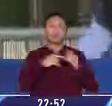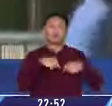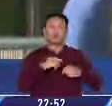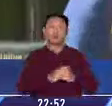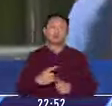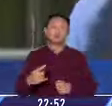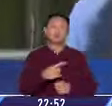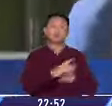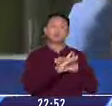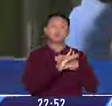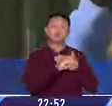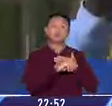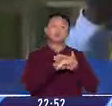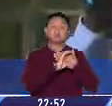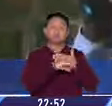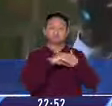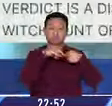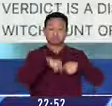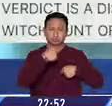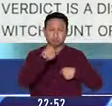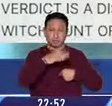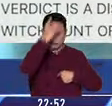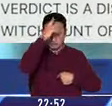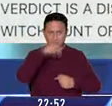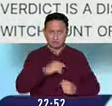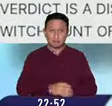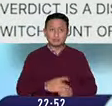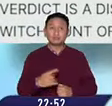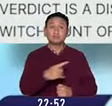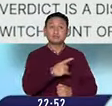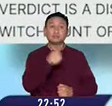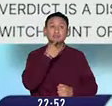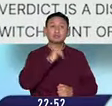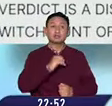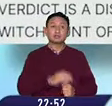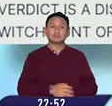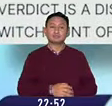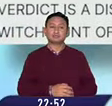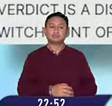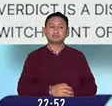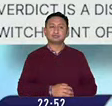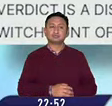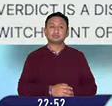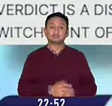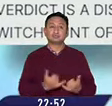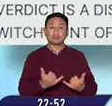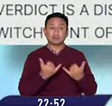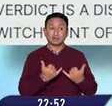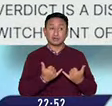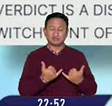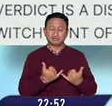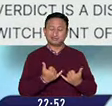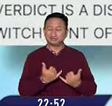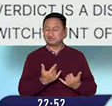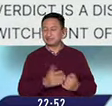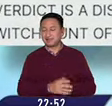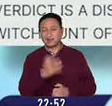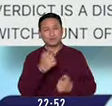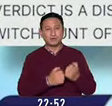publicación en sus redes sociales tras conocerse el veredicto, Trump afirmó: "Es una desgracia total y